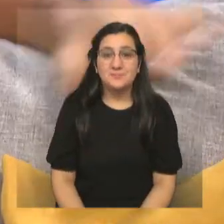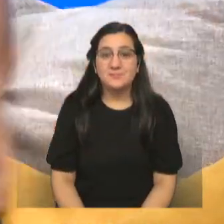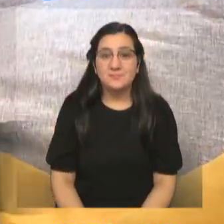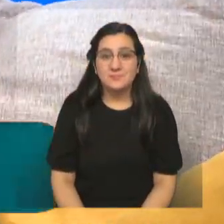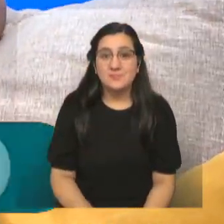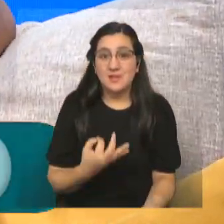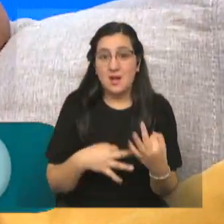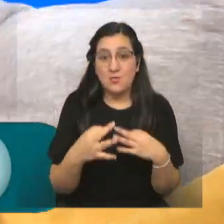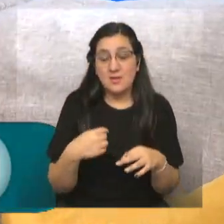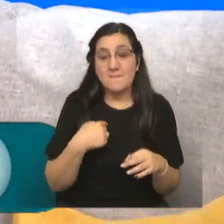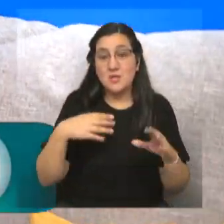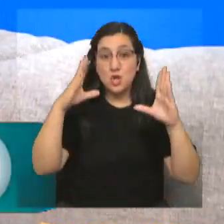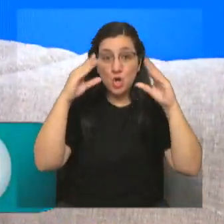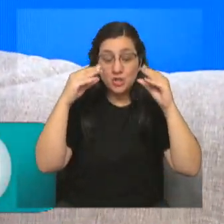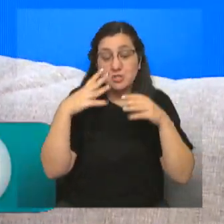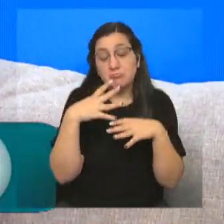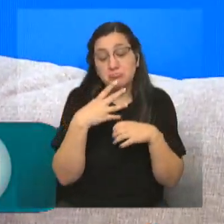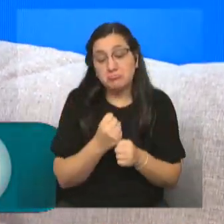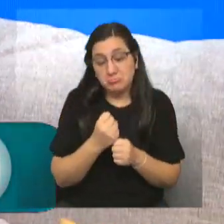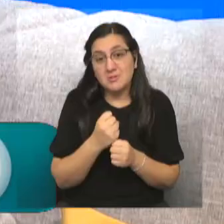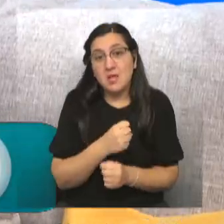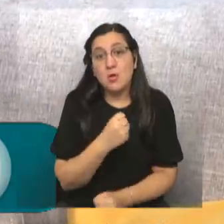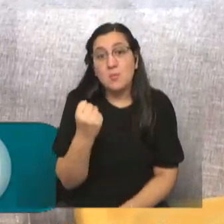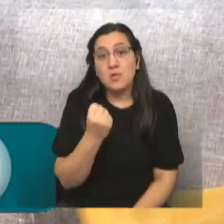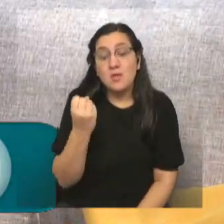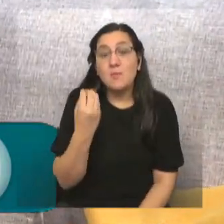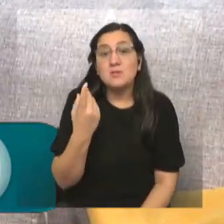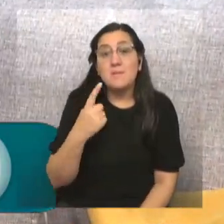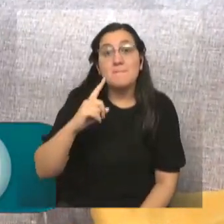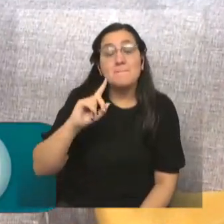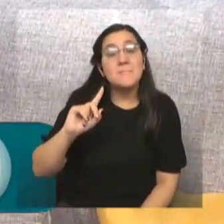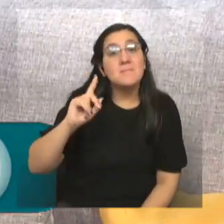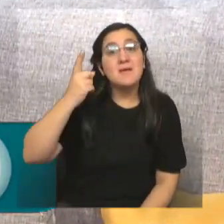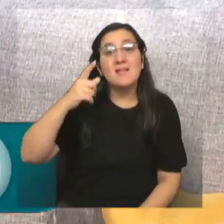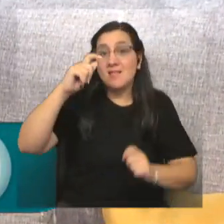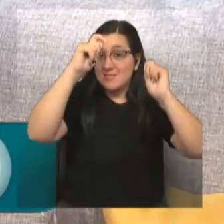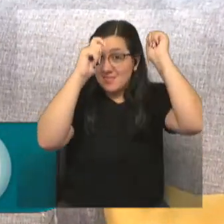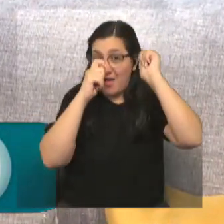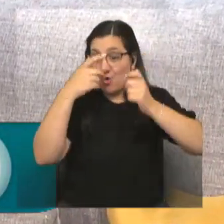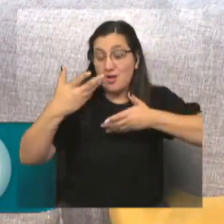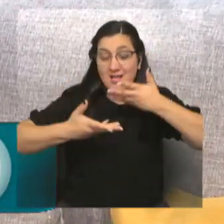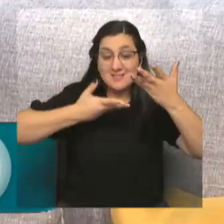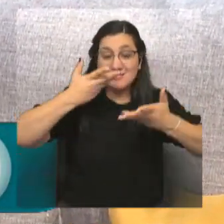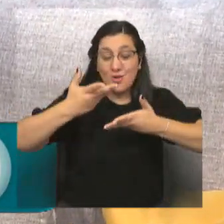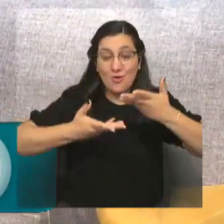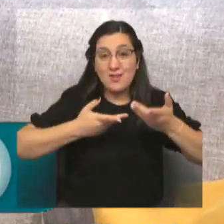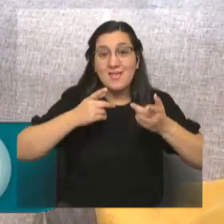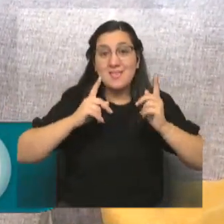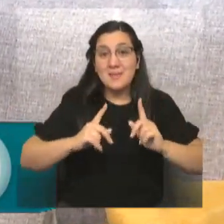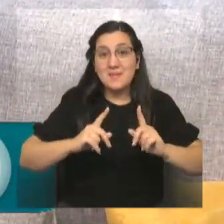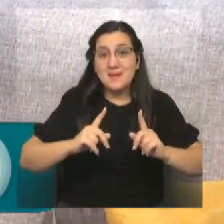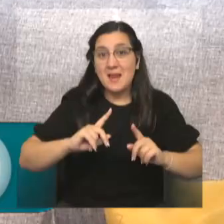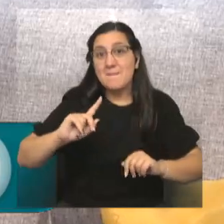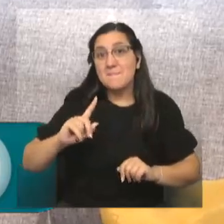título de la obra, que Mi Noche Triste es algo significativo también porque es el primer tango canción y a su vez es